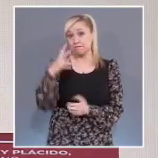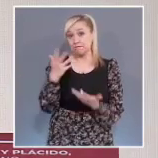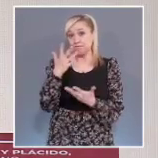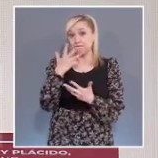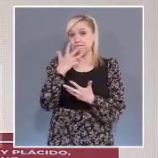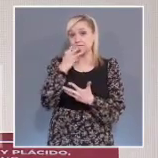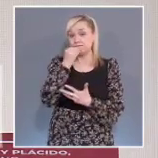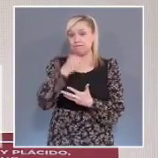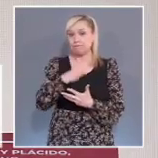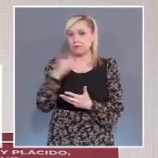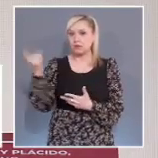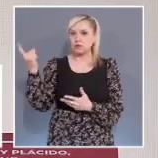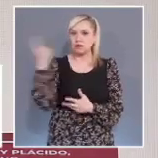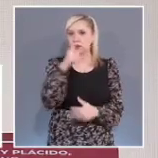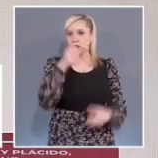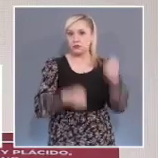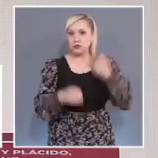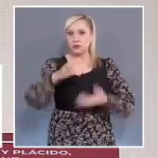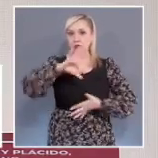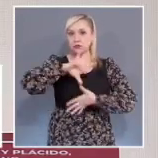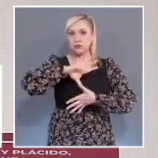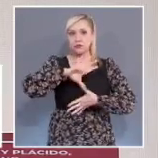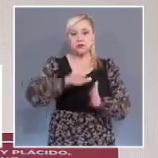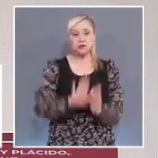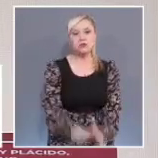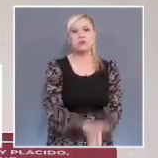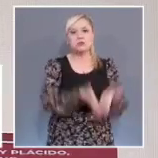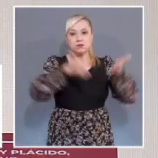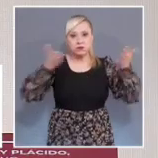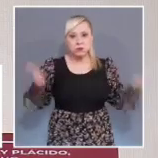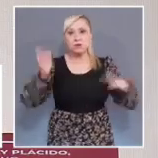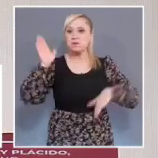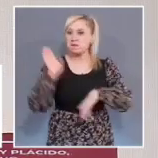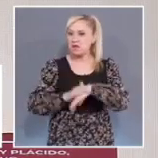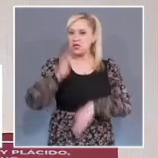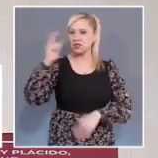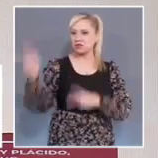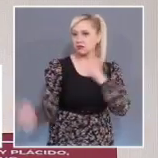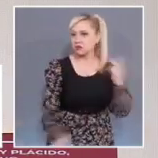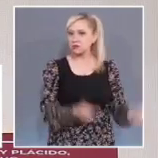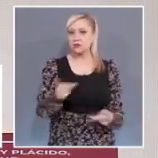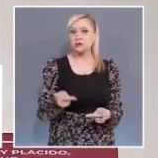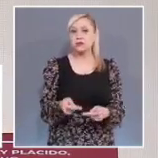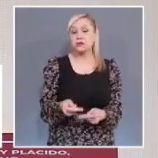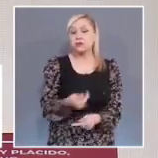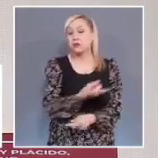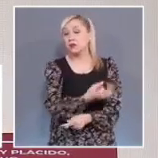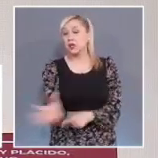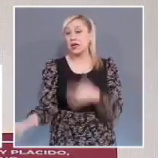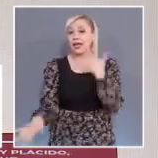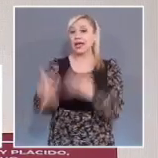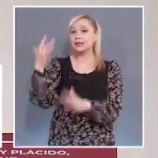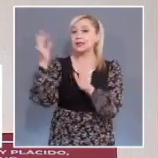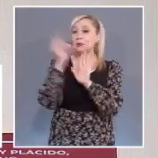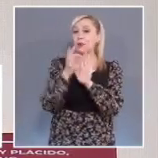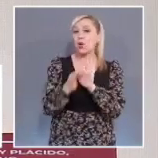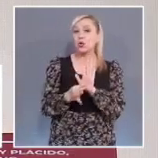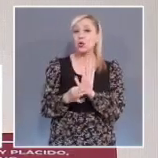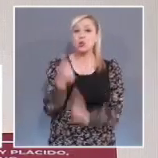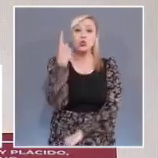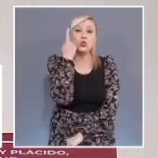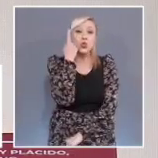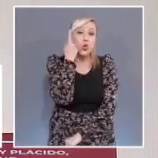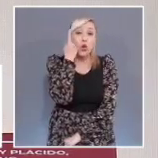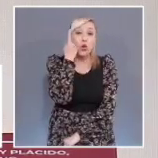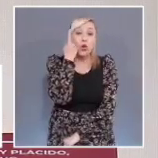por la Corte Interamericana, tan solo se ha cumplido una de las medidas en términos de lo establecido por la propia sentencia.